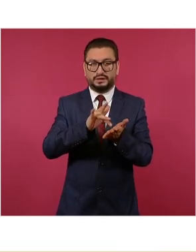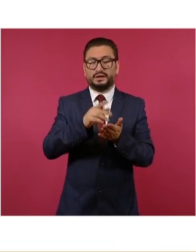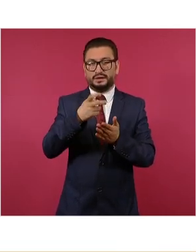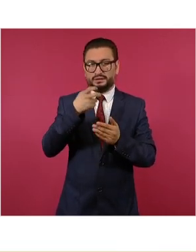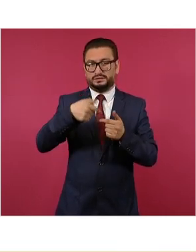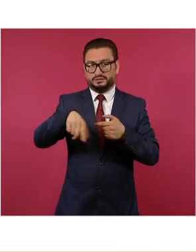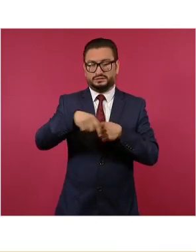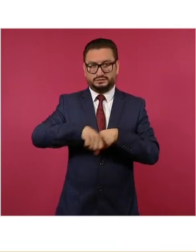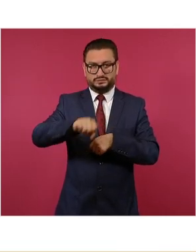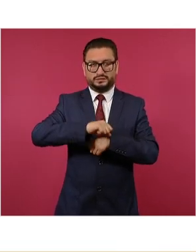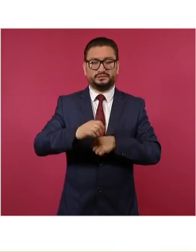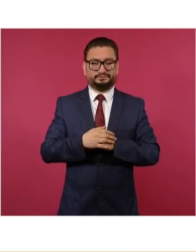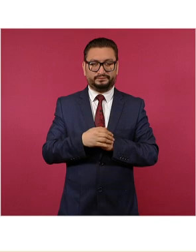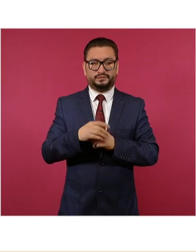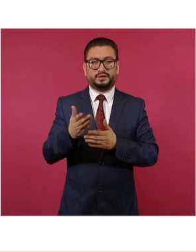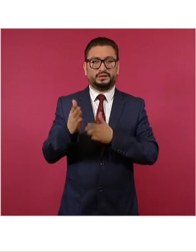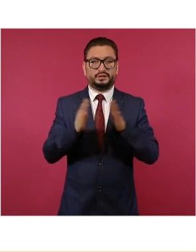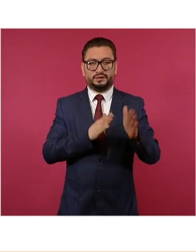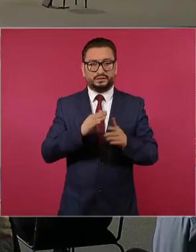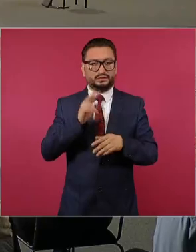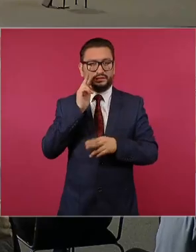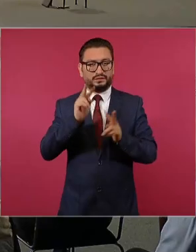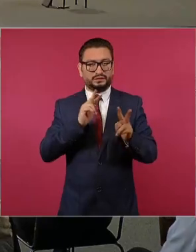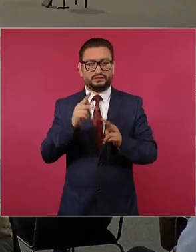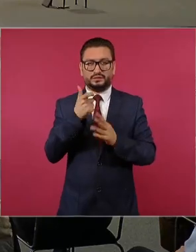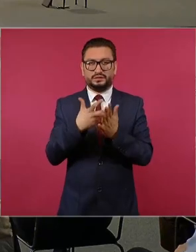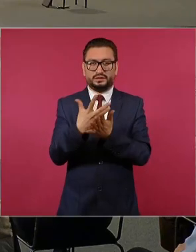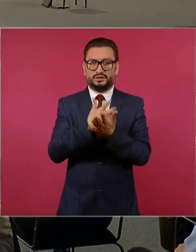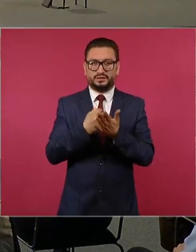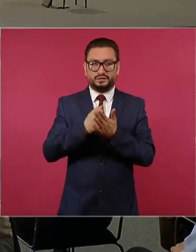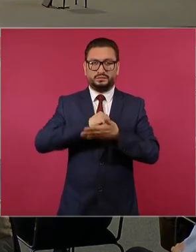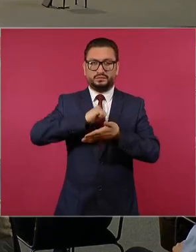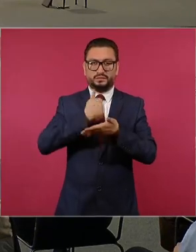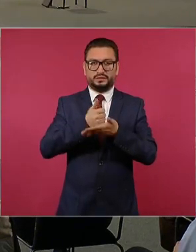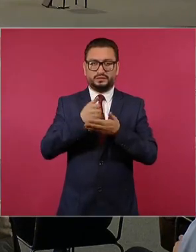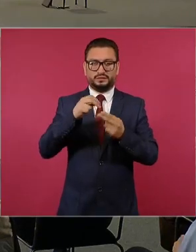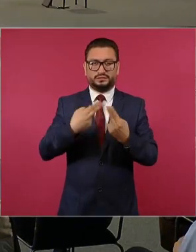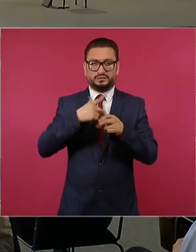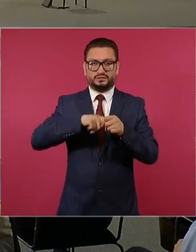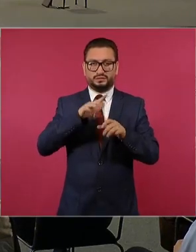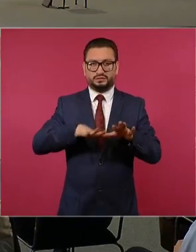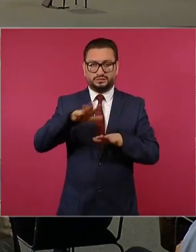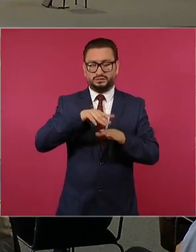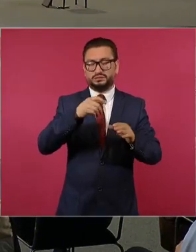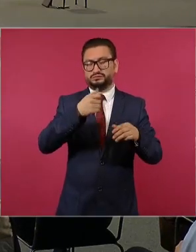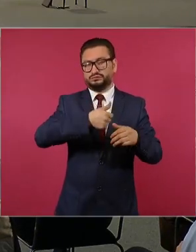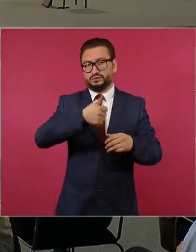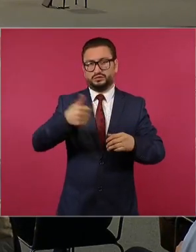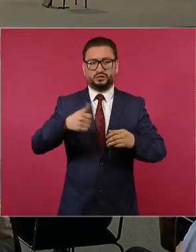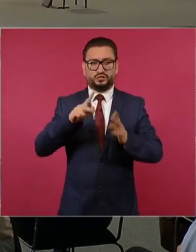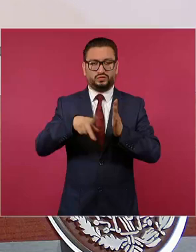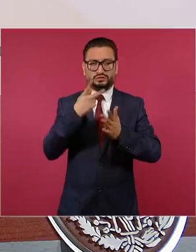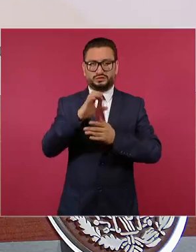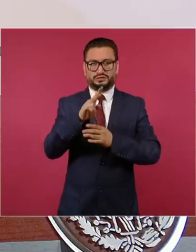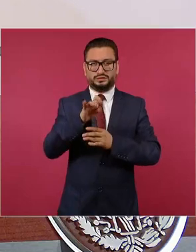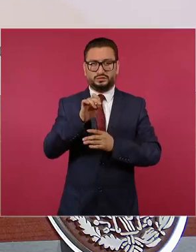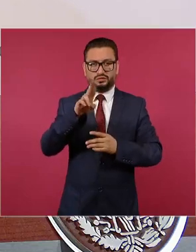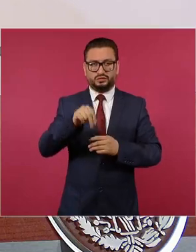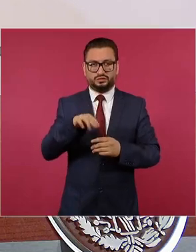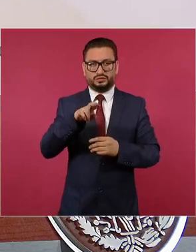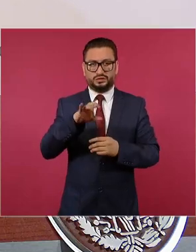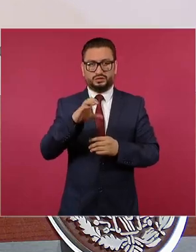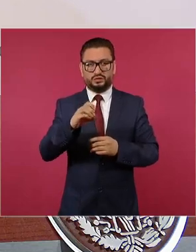esta semana. Pasamos ahora a los indicadores de ganancia por marca a nivel nacional y nos volvemos a encontrar con Chevron, Redco